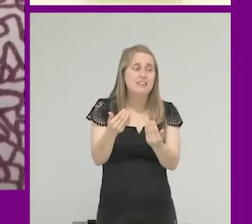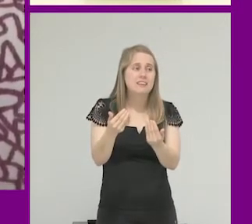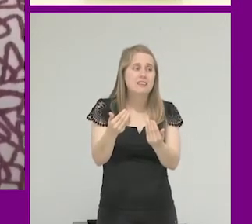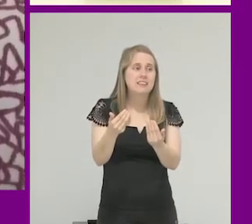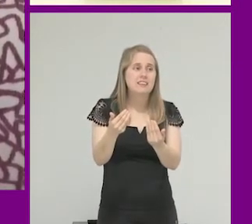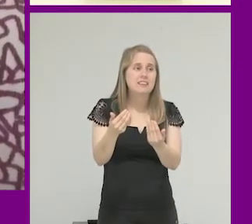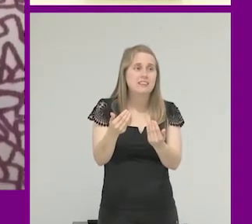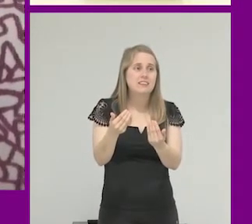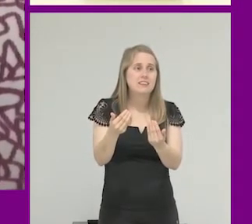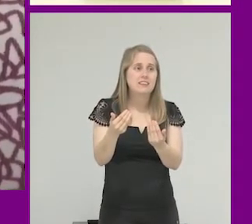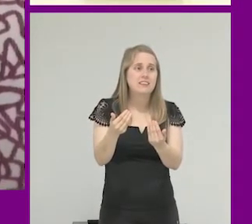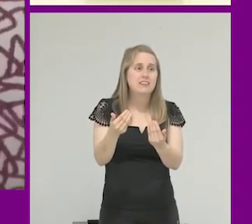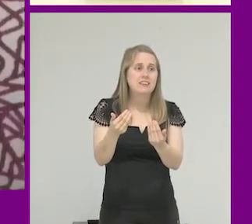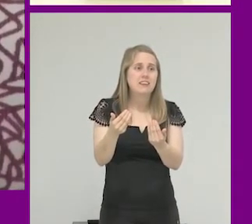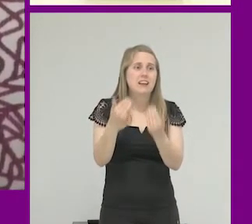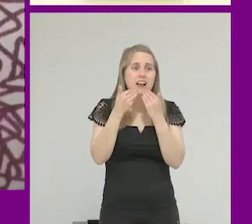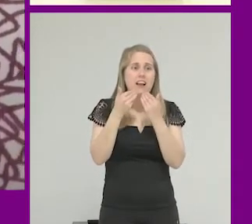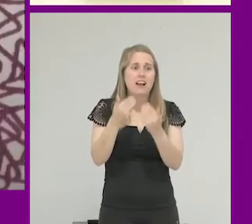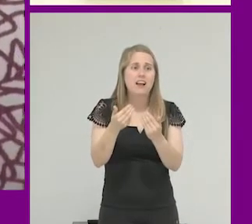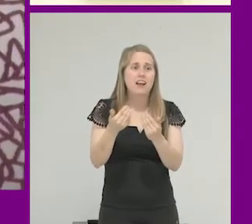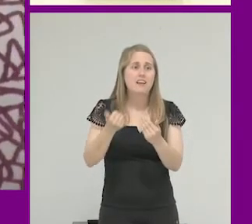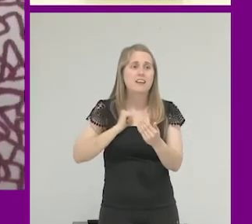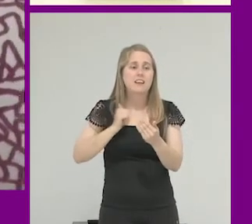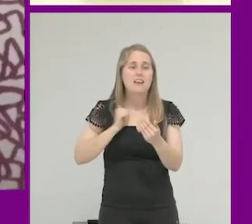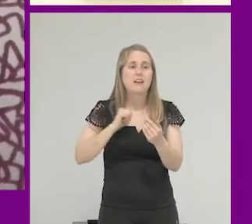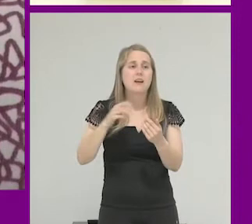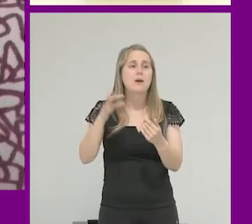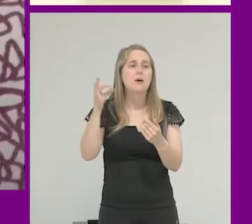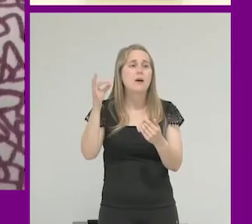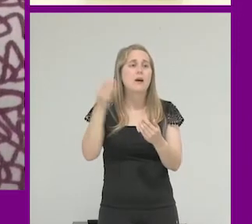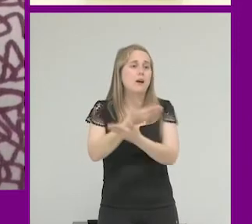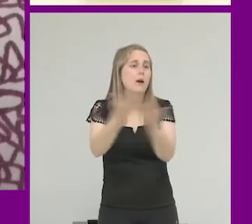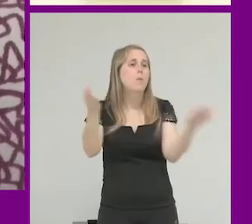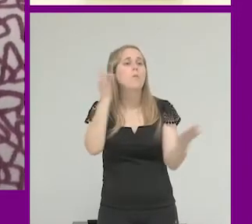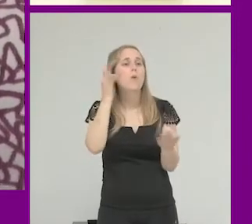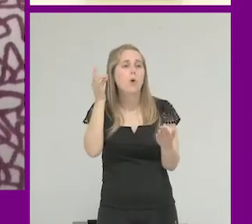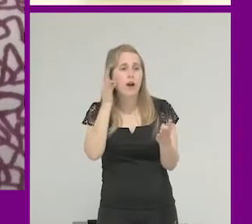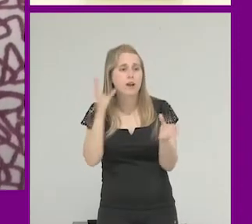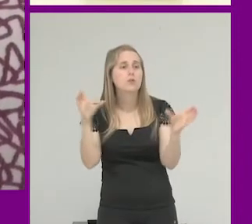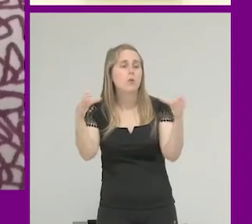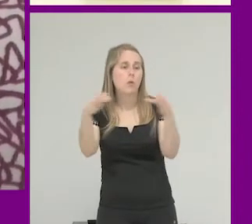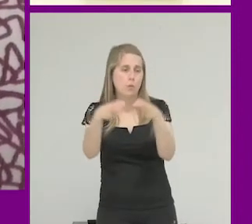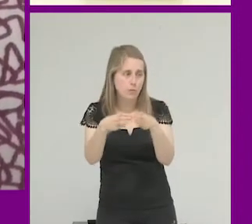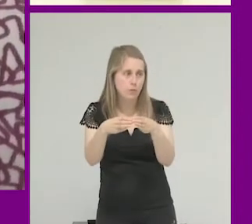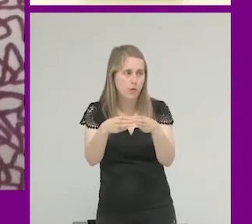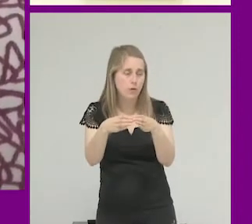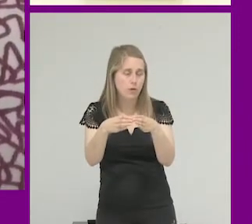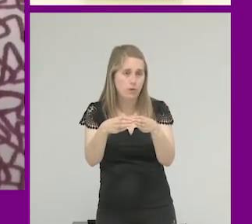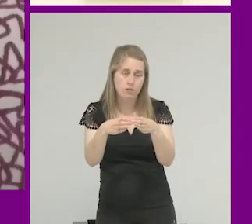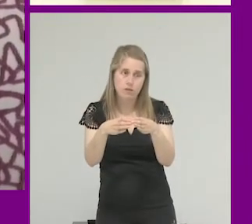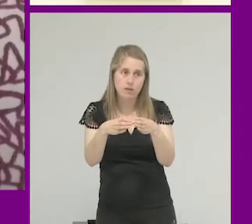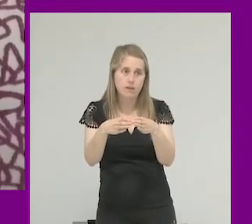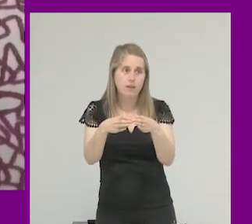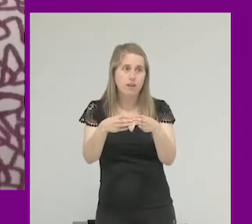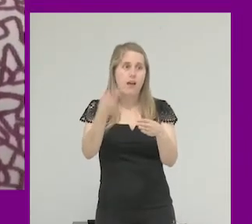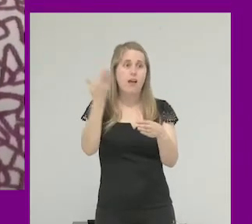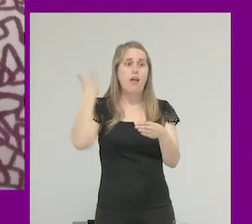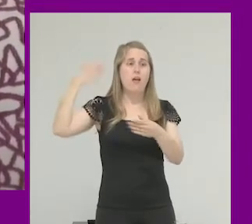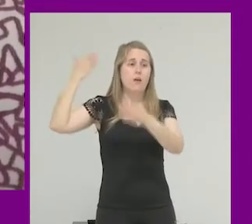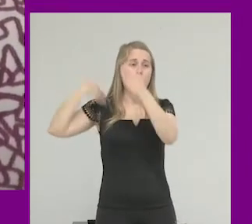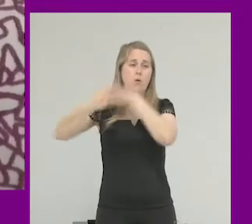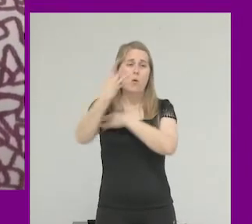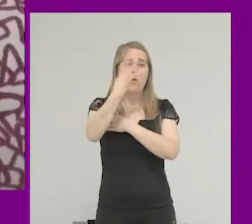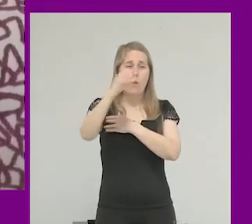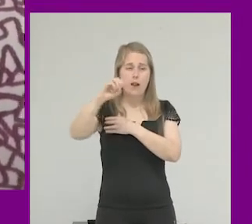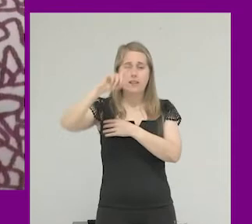y homenajear de alguna manera a las mujeres del grupo de Mujeres de Zaramaga que hace exactamente 40 años